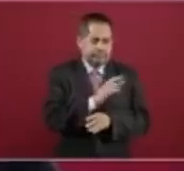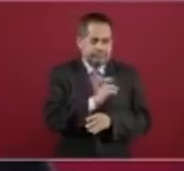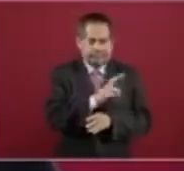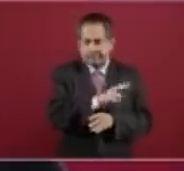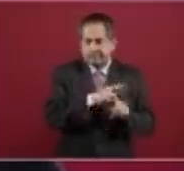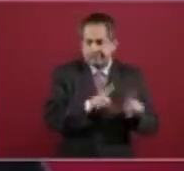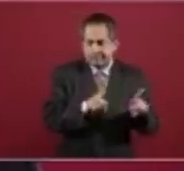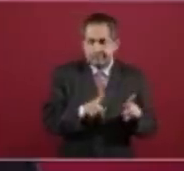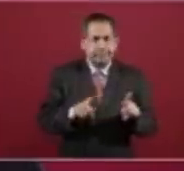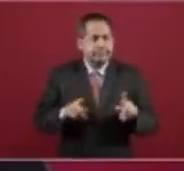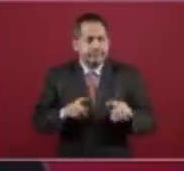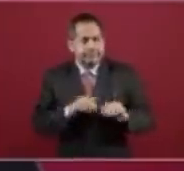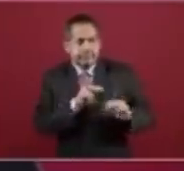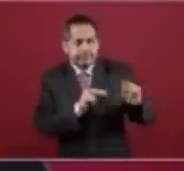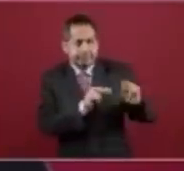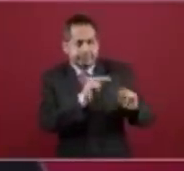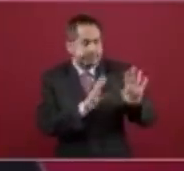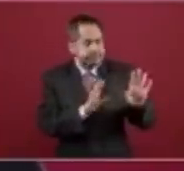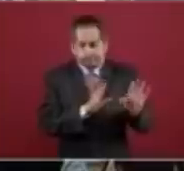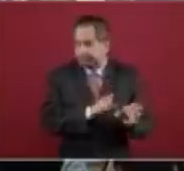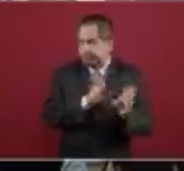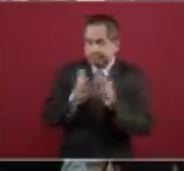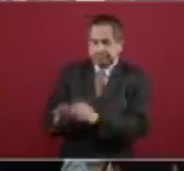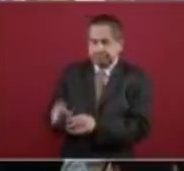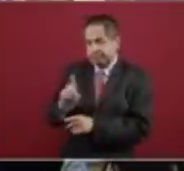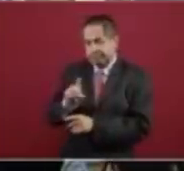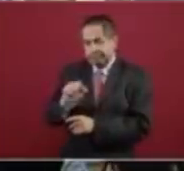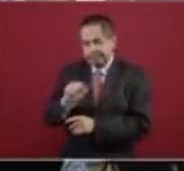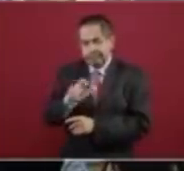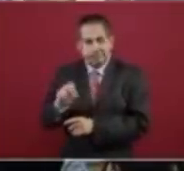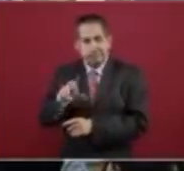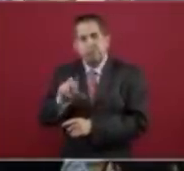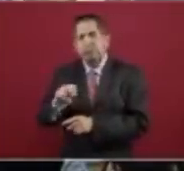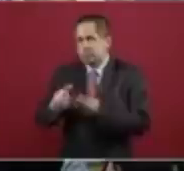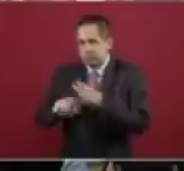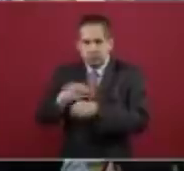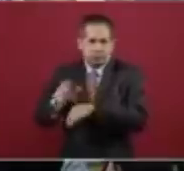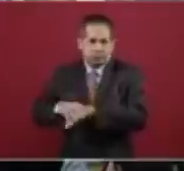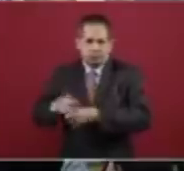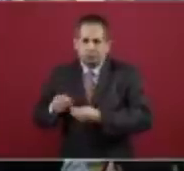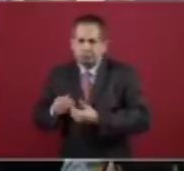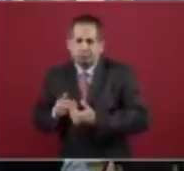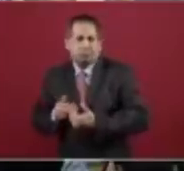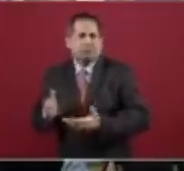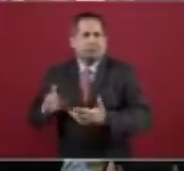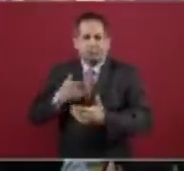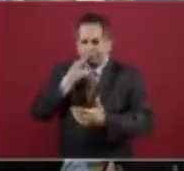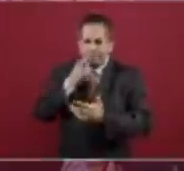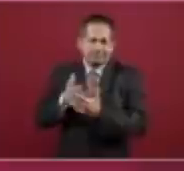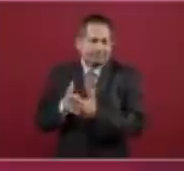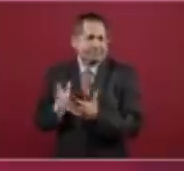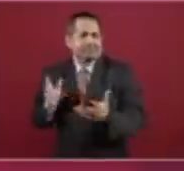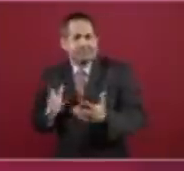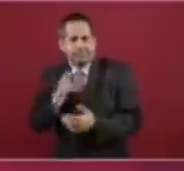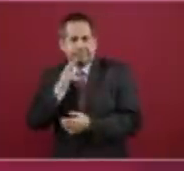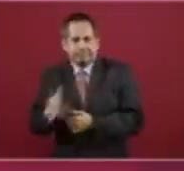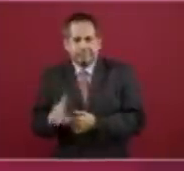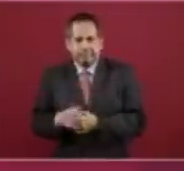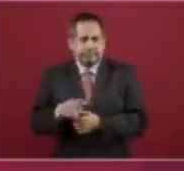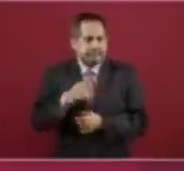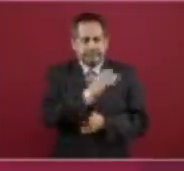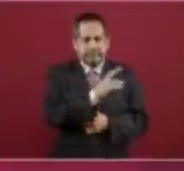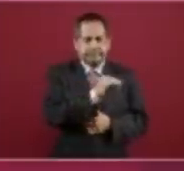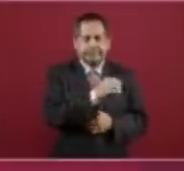del nivel de crecimiento que tenga la economía. Va a haber más desarrollo, porque el crecimiento